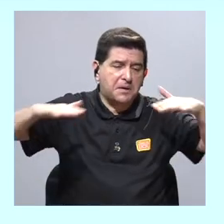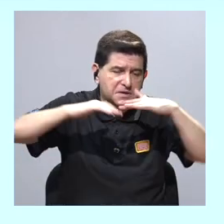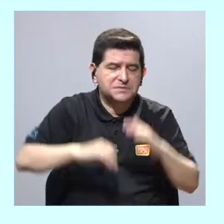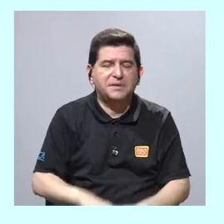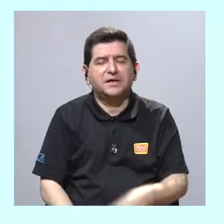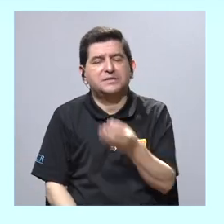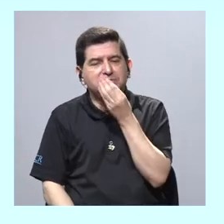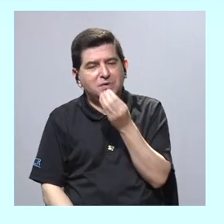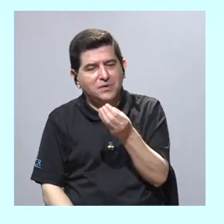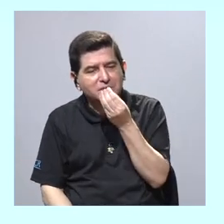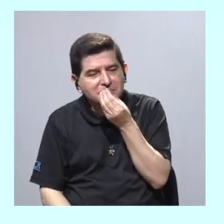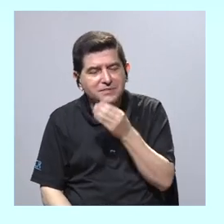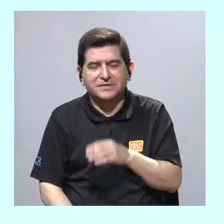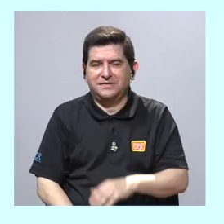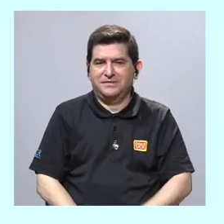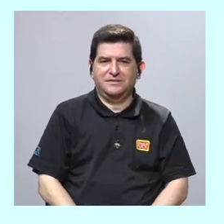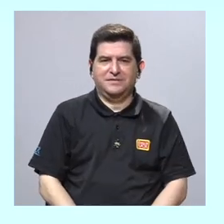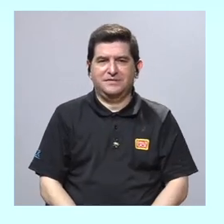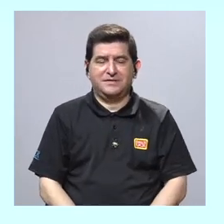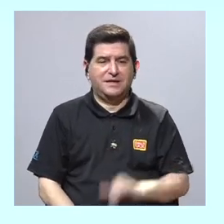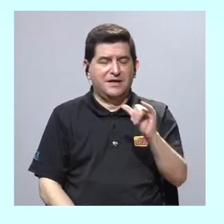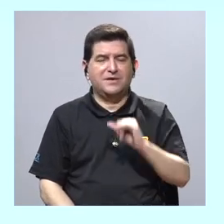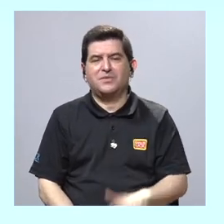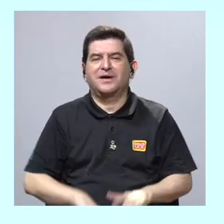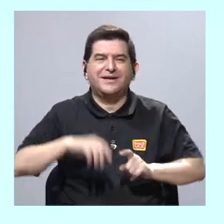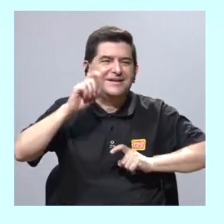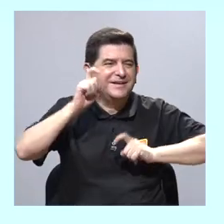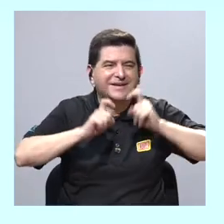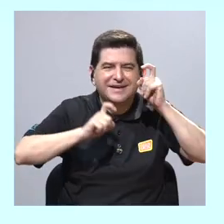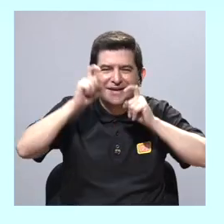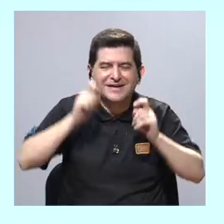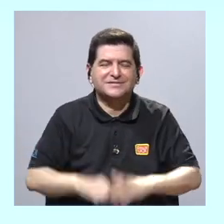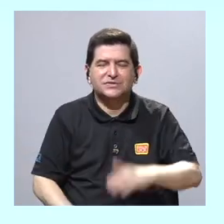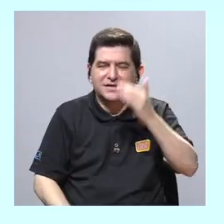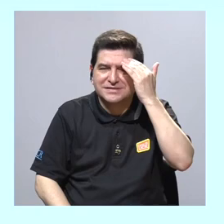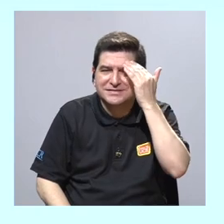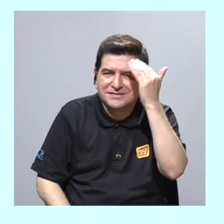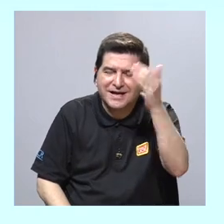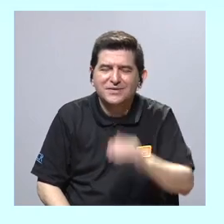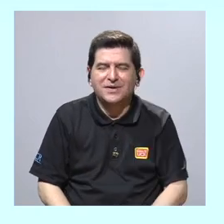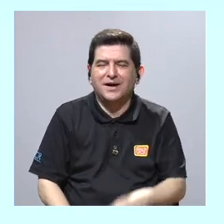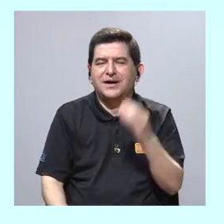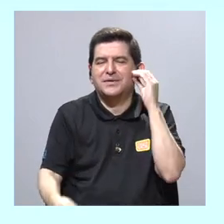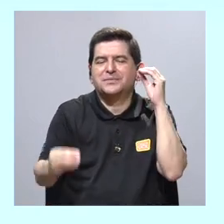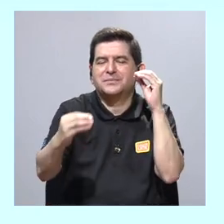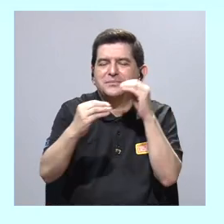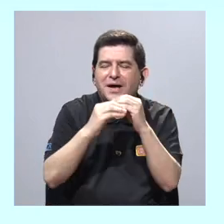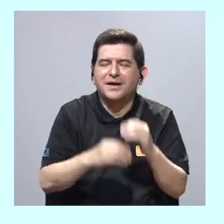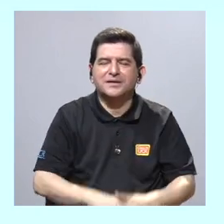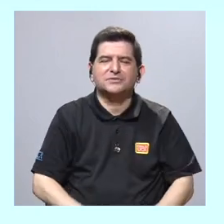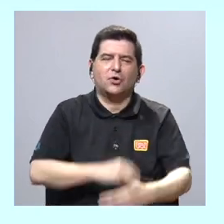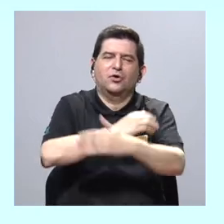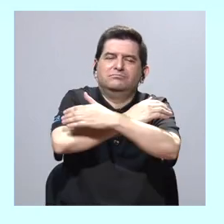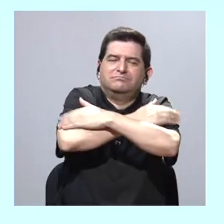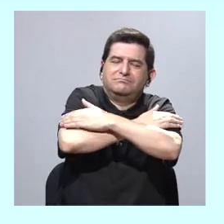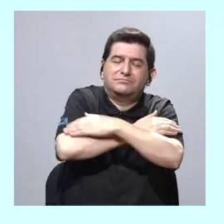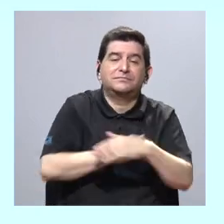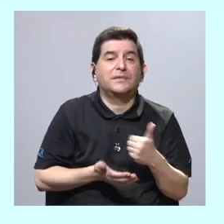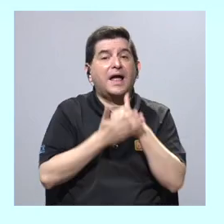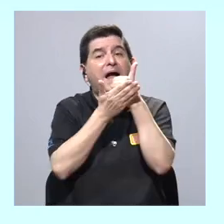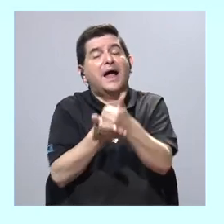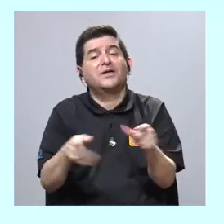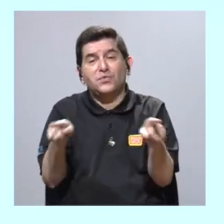los alimentos, compartimos los gestos, digamos, del saludo, un beso, una caricia. Y eso también